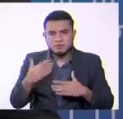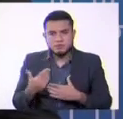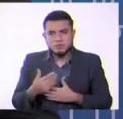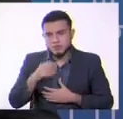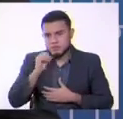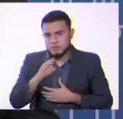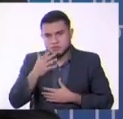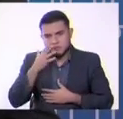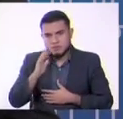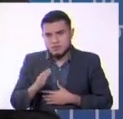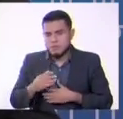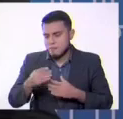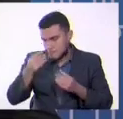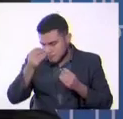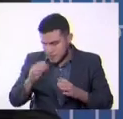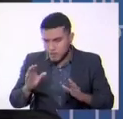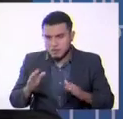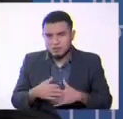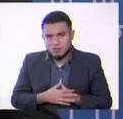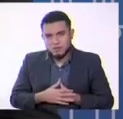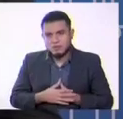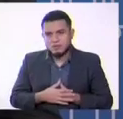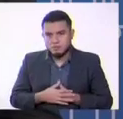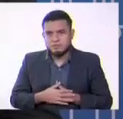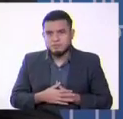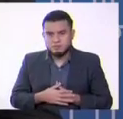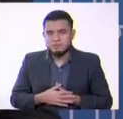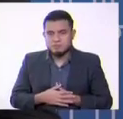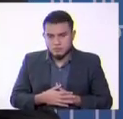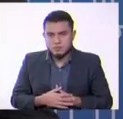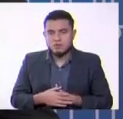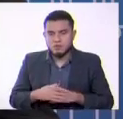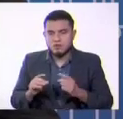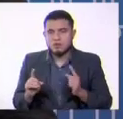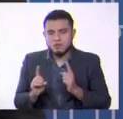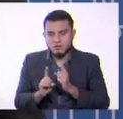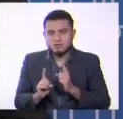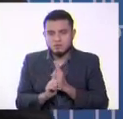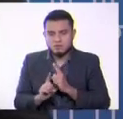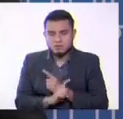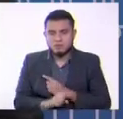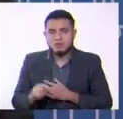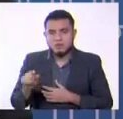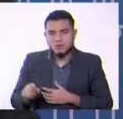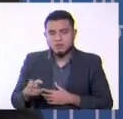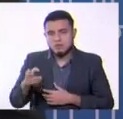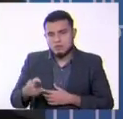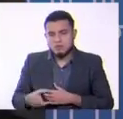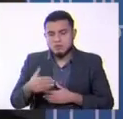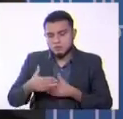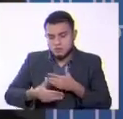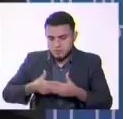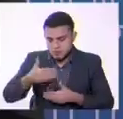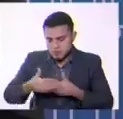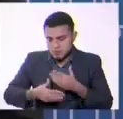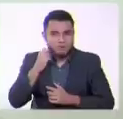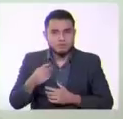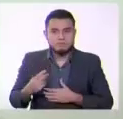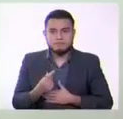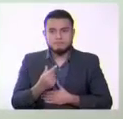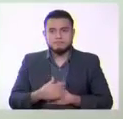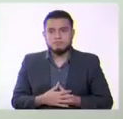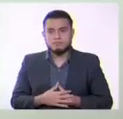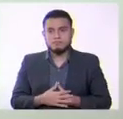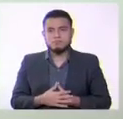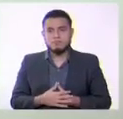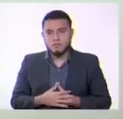así como pérdidas como tal de cultura, sino de transformación. En ese mismo proceso de transformación, las culturas...